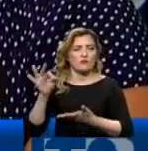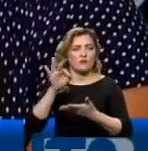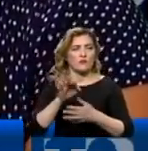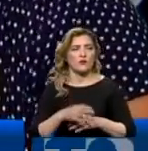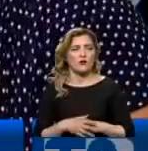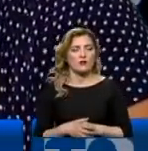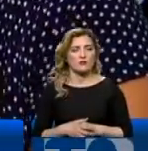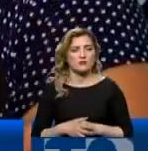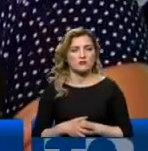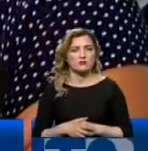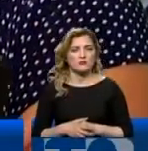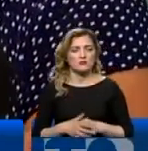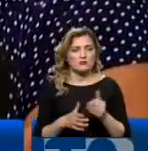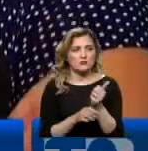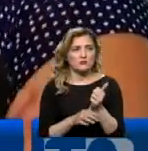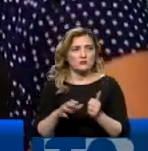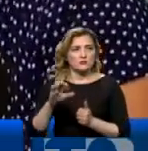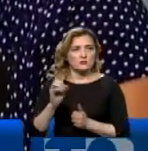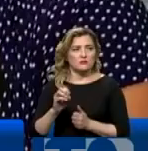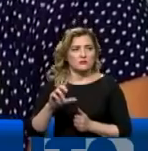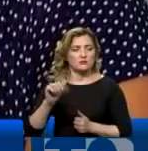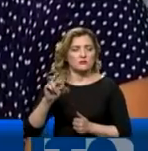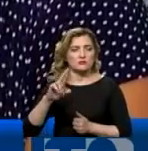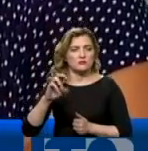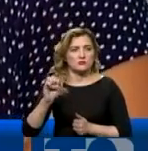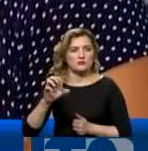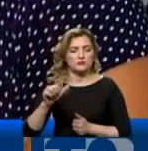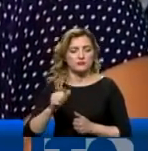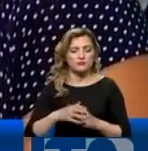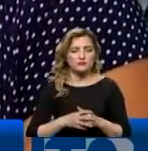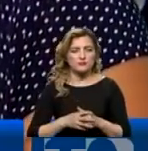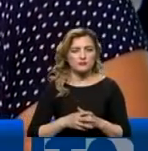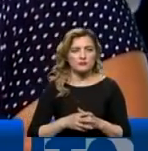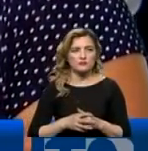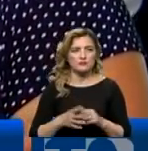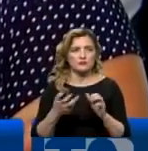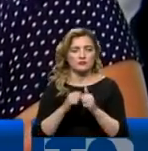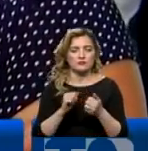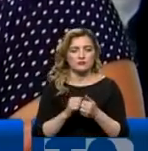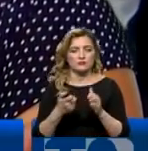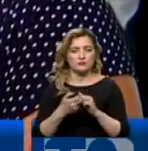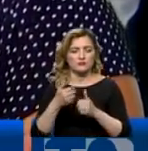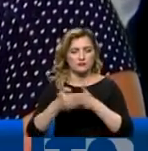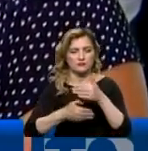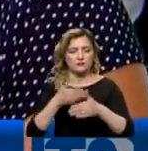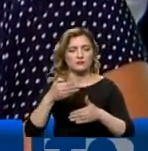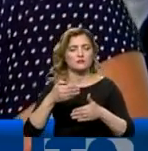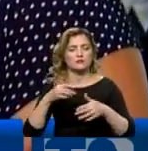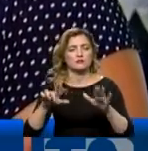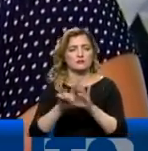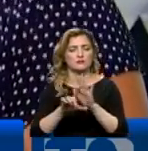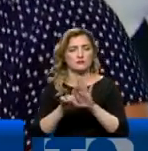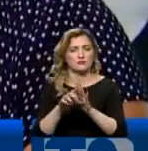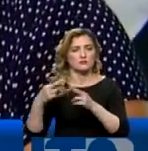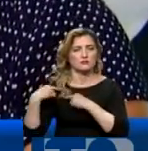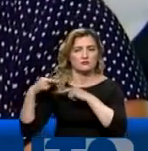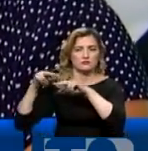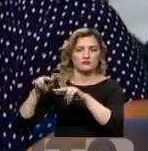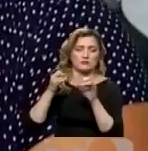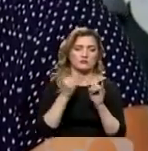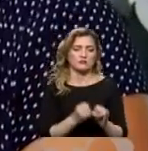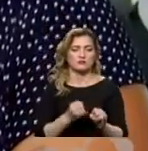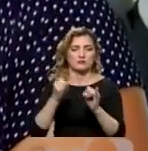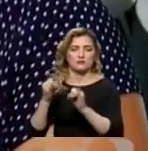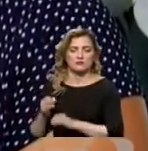porque precisamente ser hermano de Juan Pablo Larrea Cruz lo ha tenido inmerso en una serie de procesos legales cuando la responsabilidad penal es